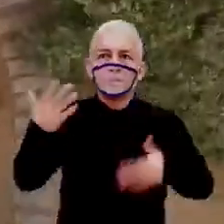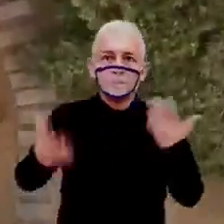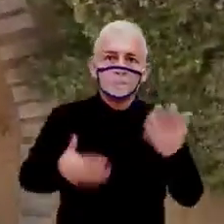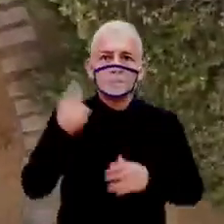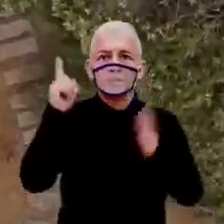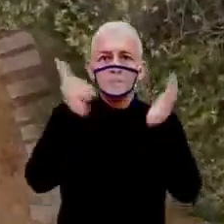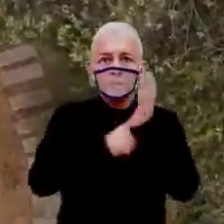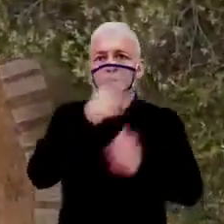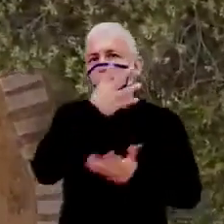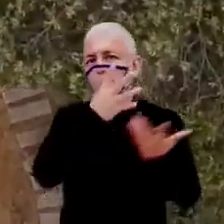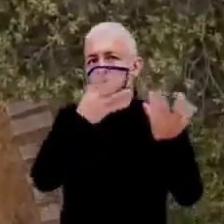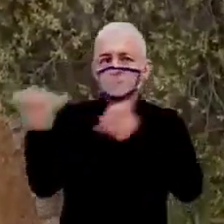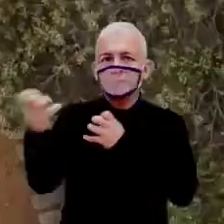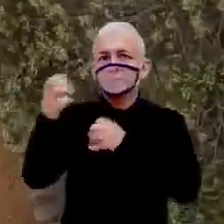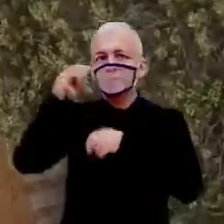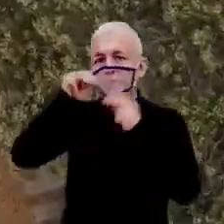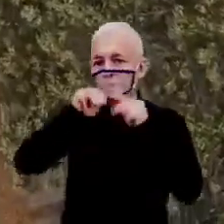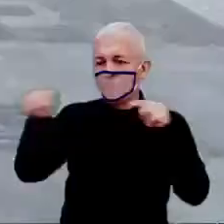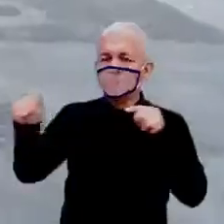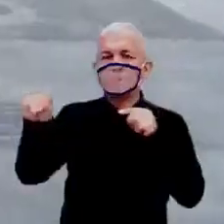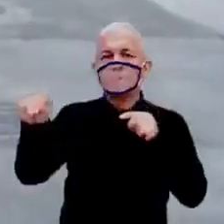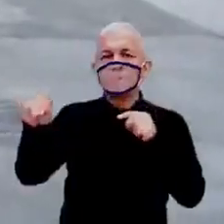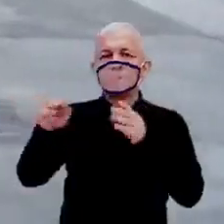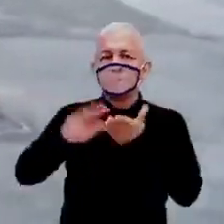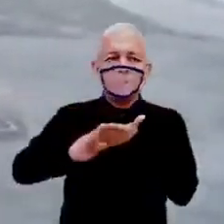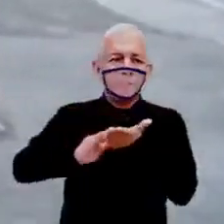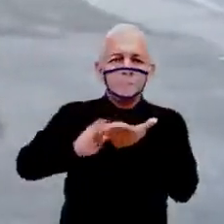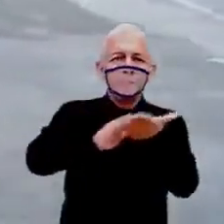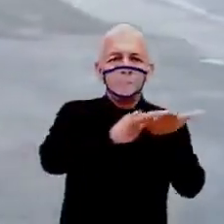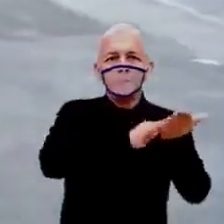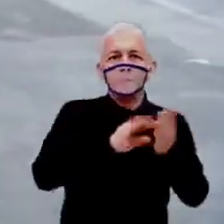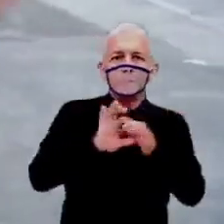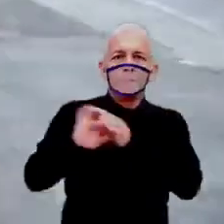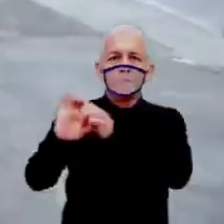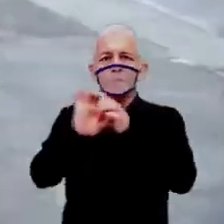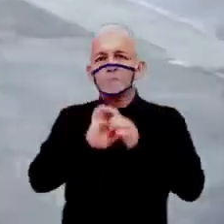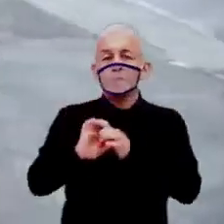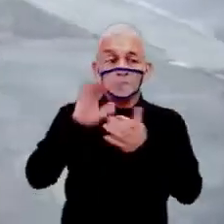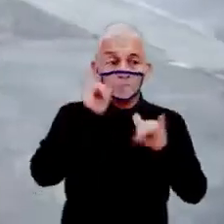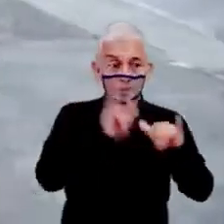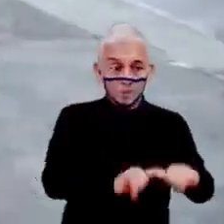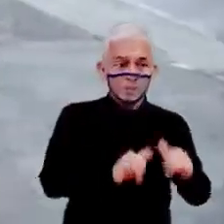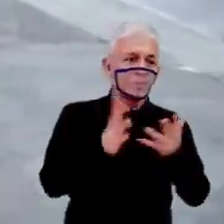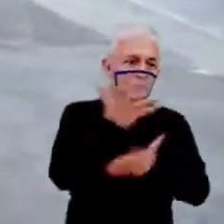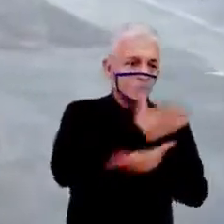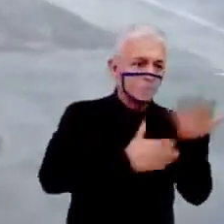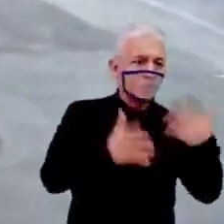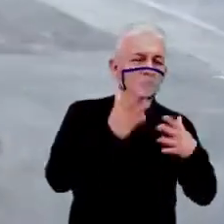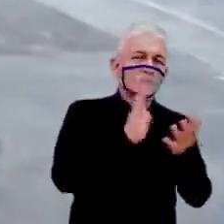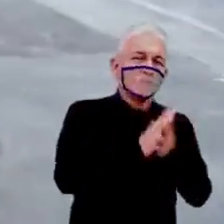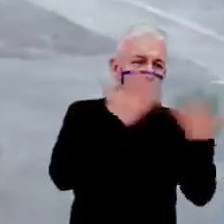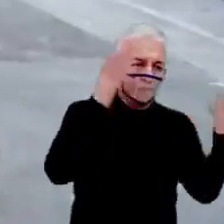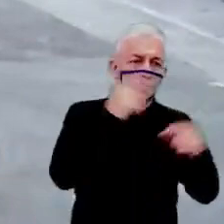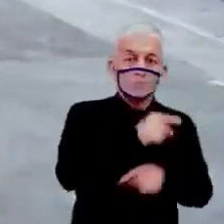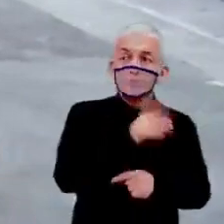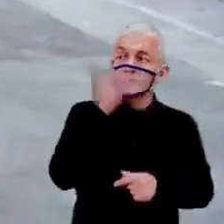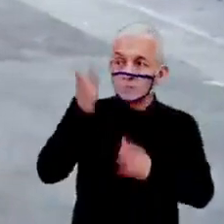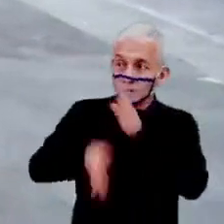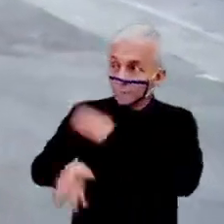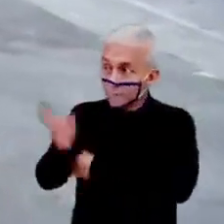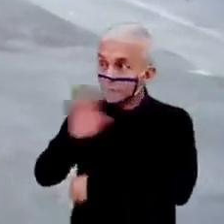de 1920 metros lineales de vías pavimentadas en el barrio La Unión. Yo me quedo aquí celebrando y disfrutando con los vecinos. Sigan ustedes con